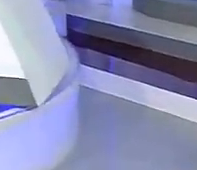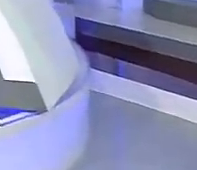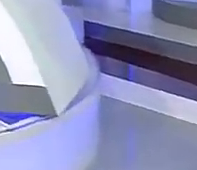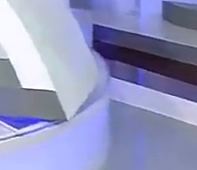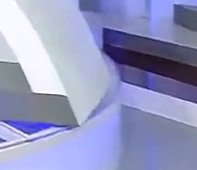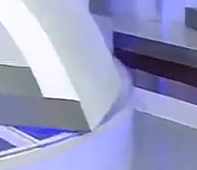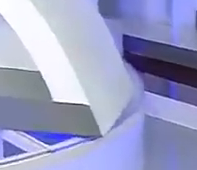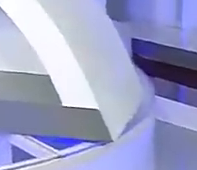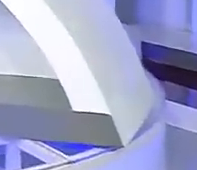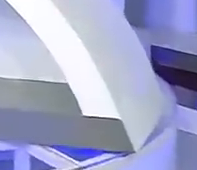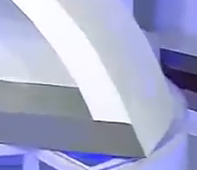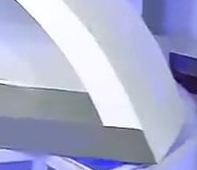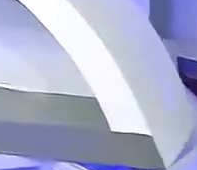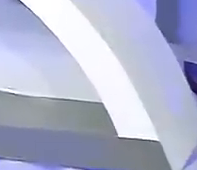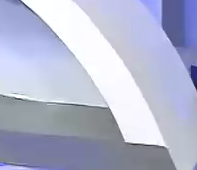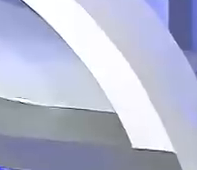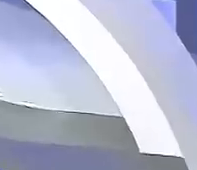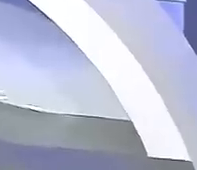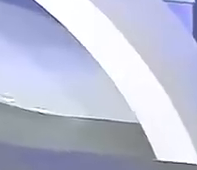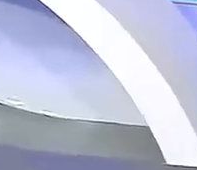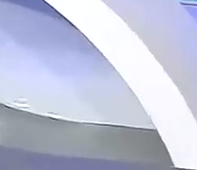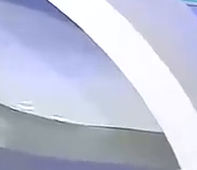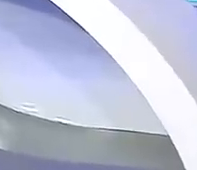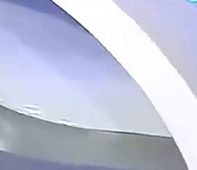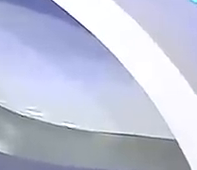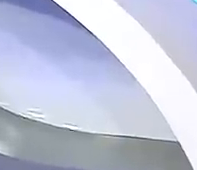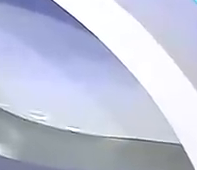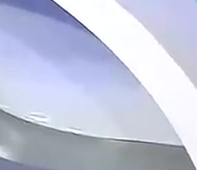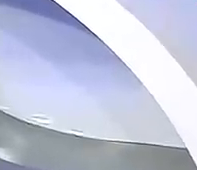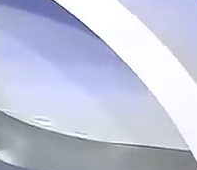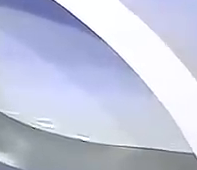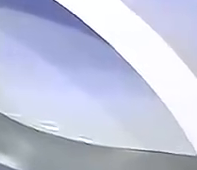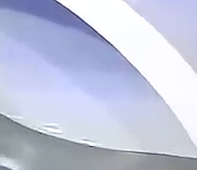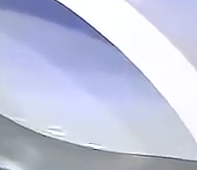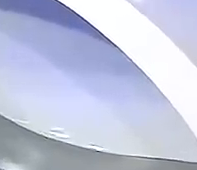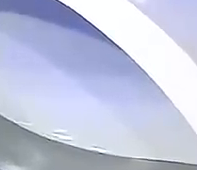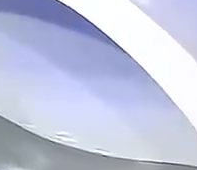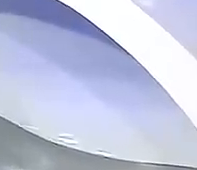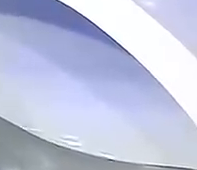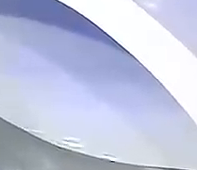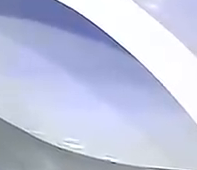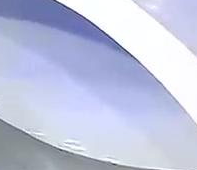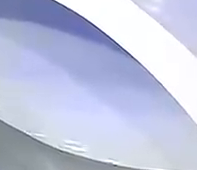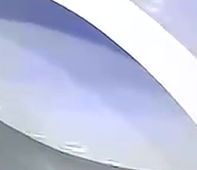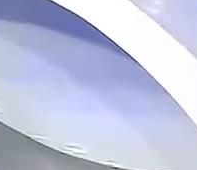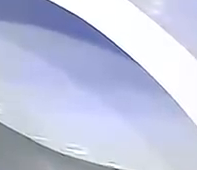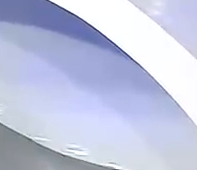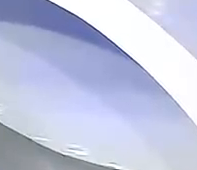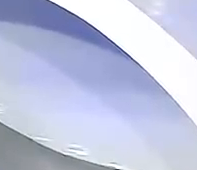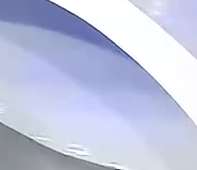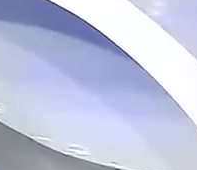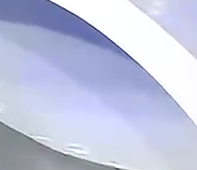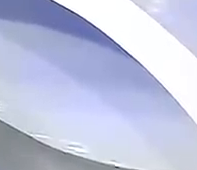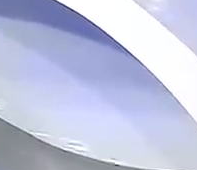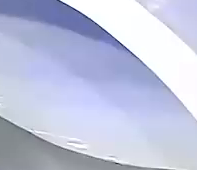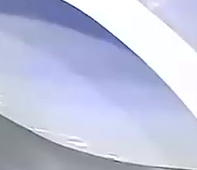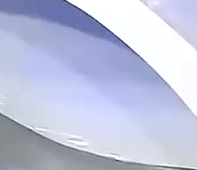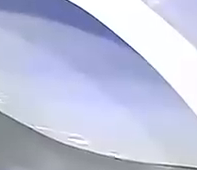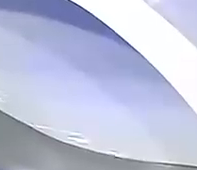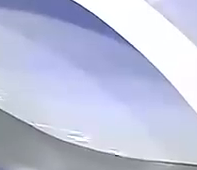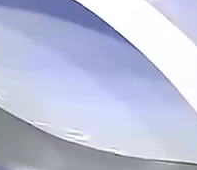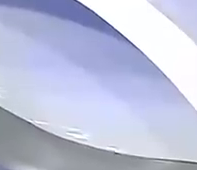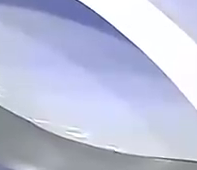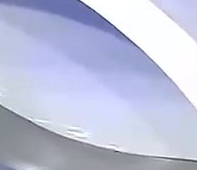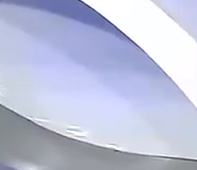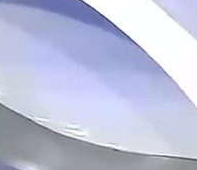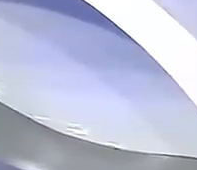Bien, señoras y señores, muchísimas gracias por continuar en sintonía de la noticia Primera Emisión, y vamos a entrar en contacto de inmediato con nuestro compañero José Morales,